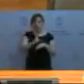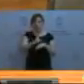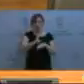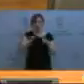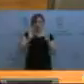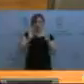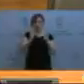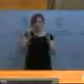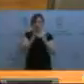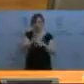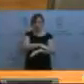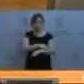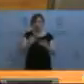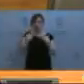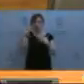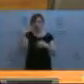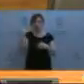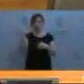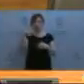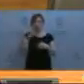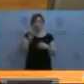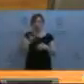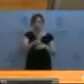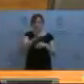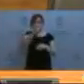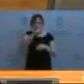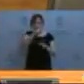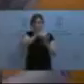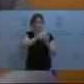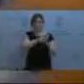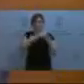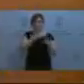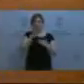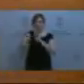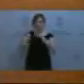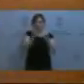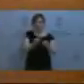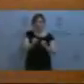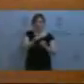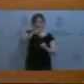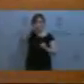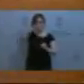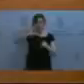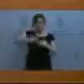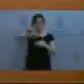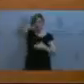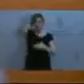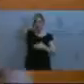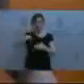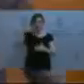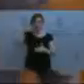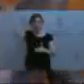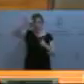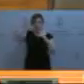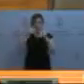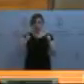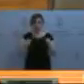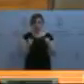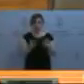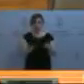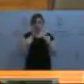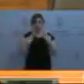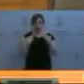la pregunta. Sí, gracias, presidente. Buenos días, consejero. ¿Qué medidas tienen planteadas para la protección de las pinturas murales de los monumentos prerrománicos asturianos?